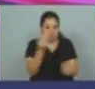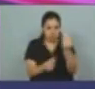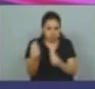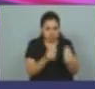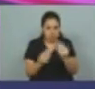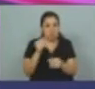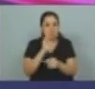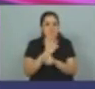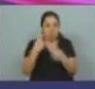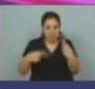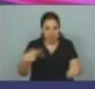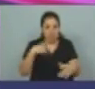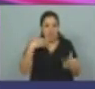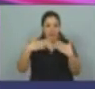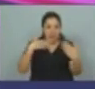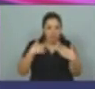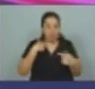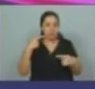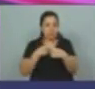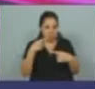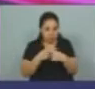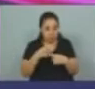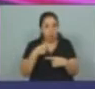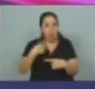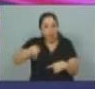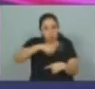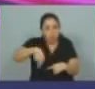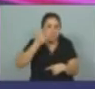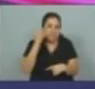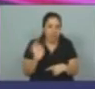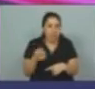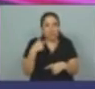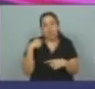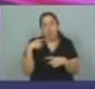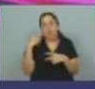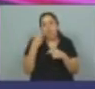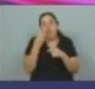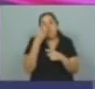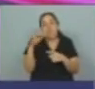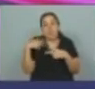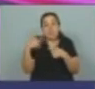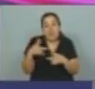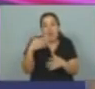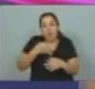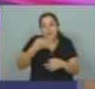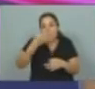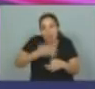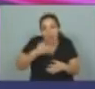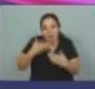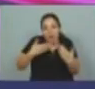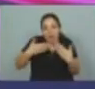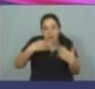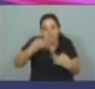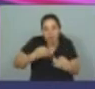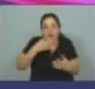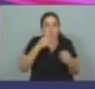peleado, gente que no me gusta ha pasado. Ustedes saben que nunca le dije no hablemos mal de este o del otro, o bien de esto o del otro, ni hablar